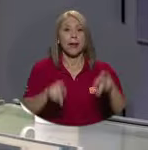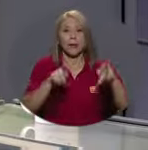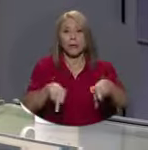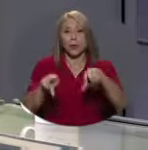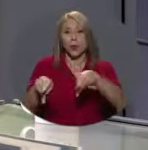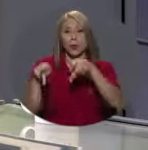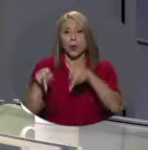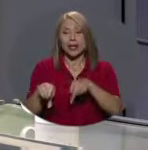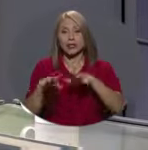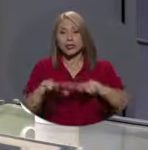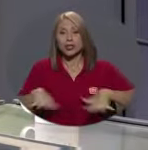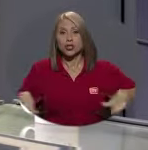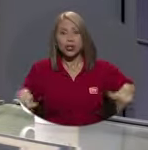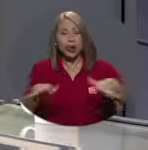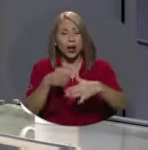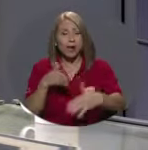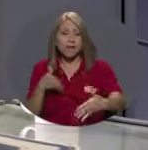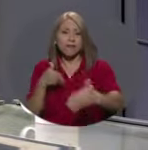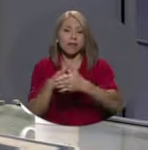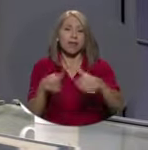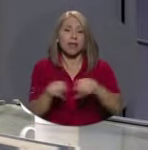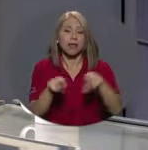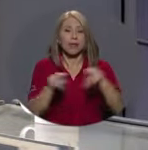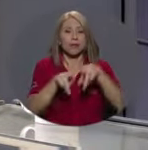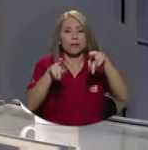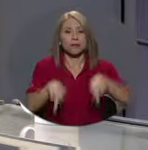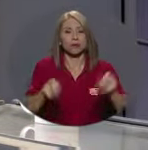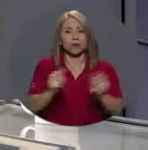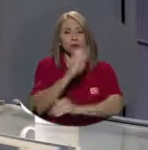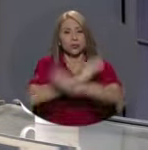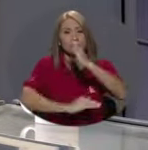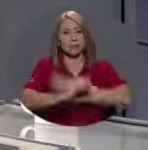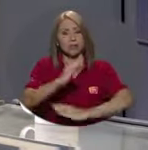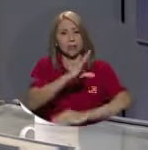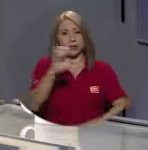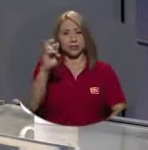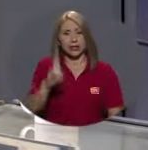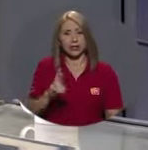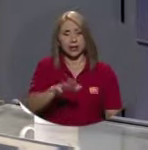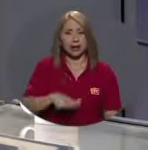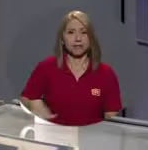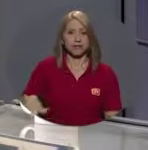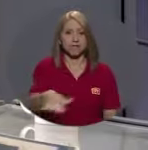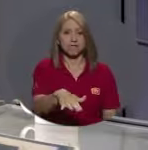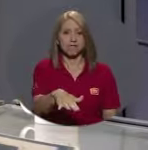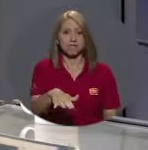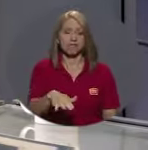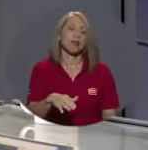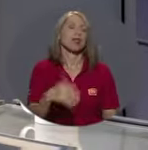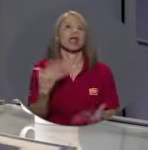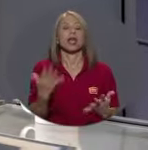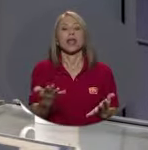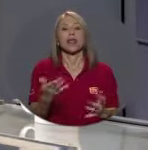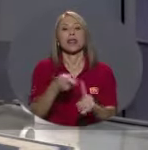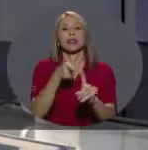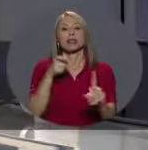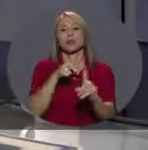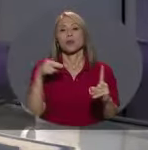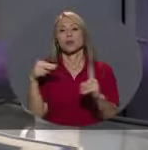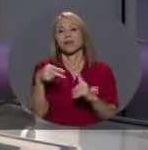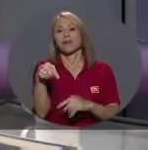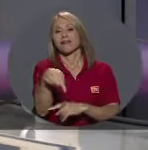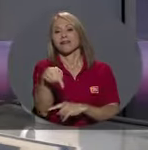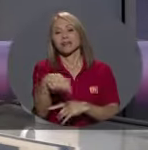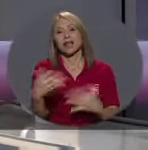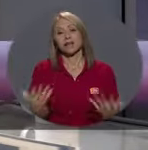que también se ve grandemente afectada es la población con discapacidad en Costa Rica. Entonces, desde ese punto de vista, lo